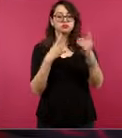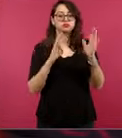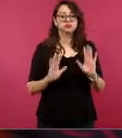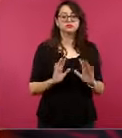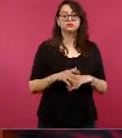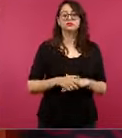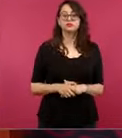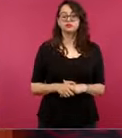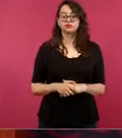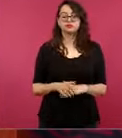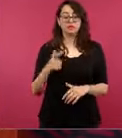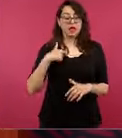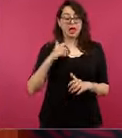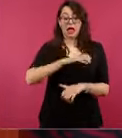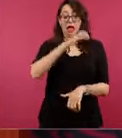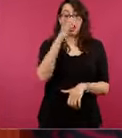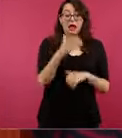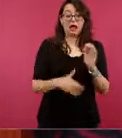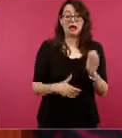Y pone Calderón en su Twitter.